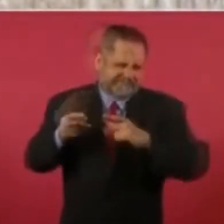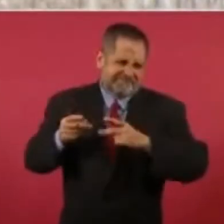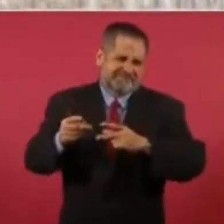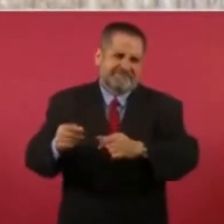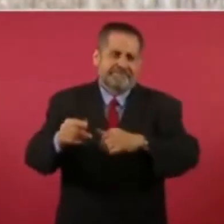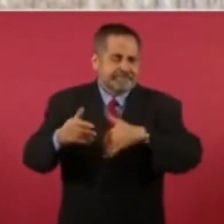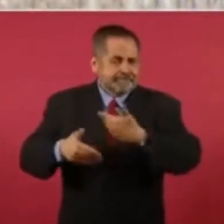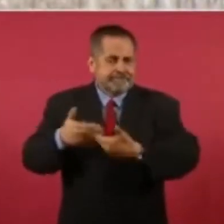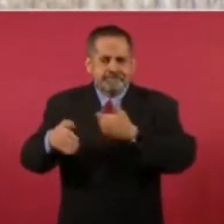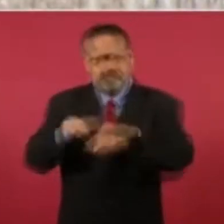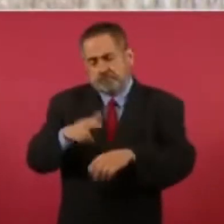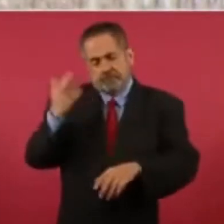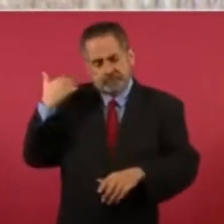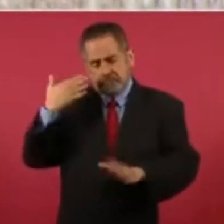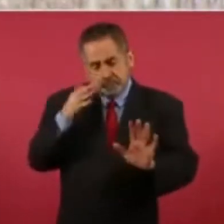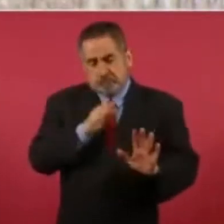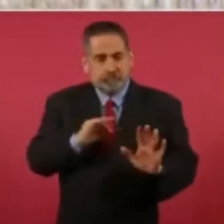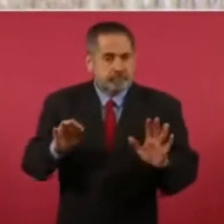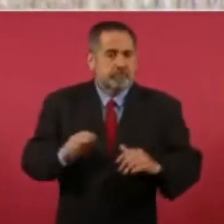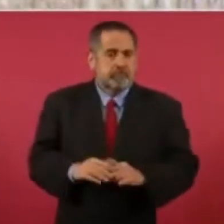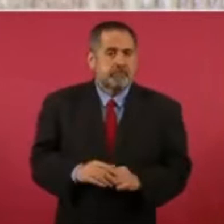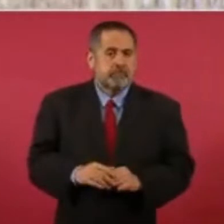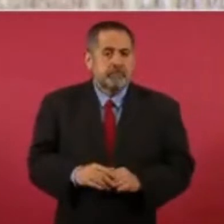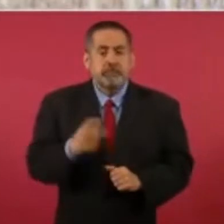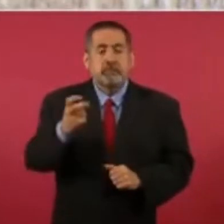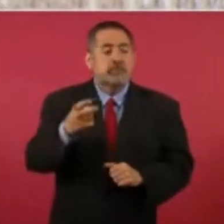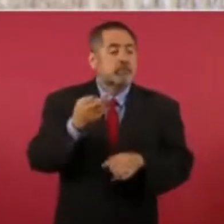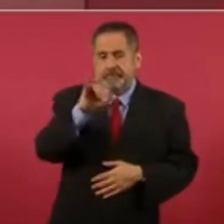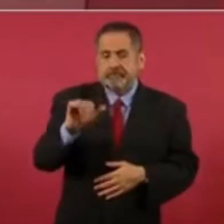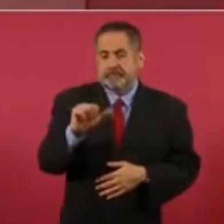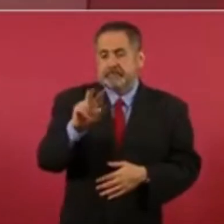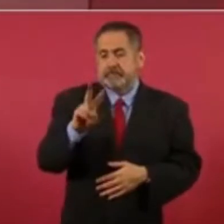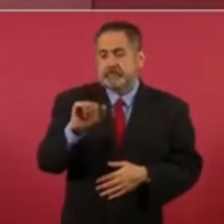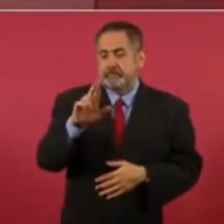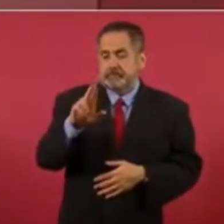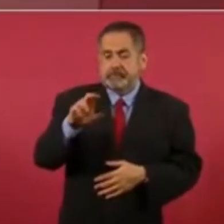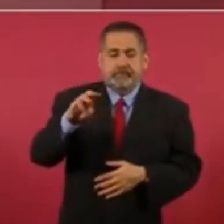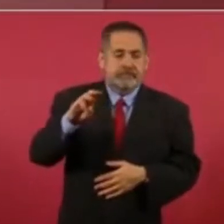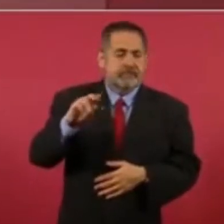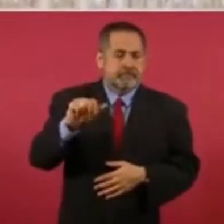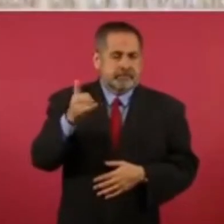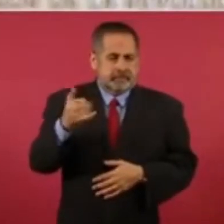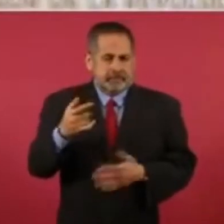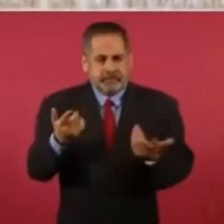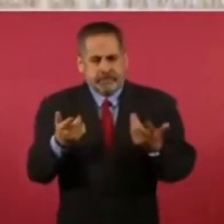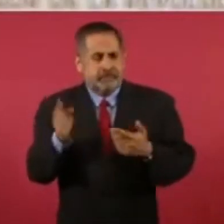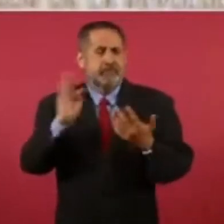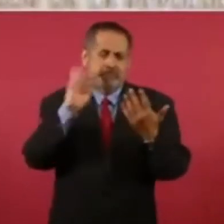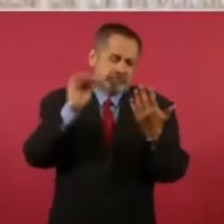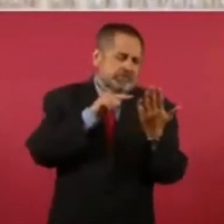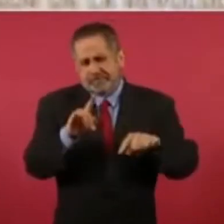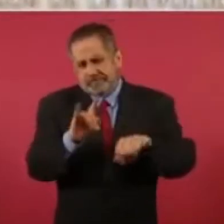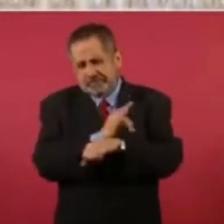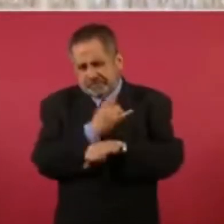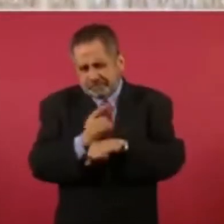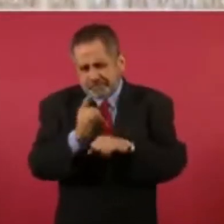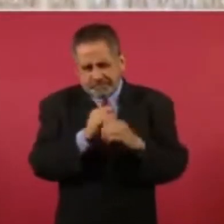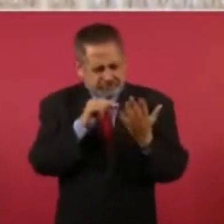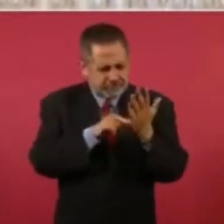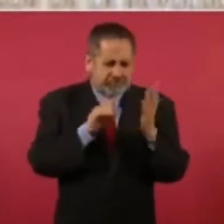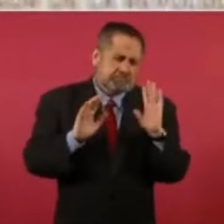velocidad a la obra. Por eso está Javier May. Y deben haber observaciones de